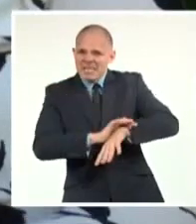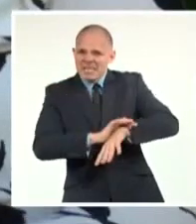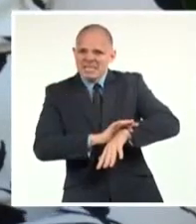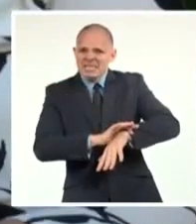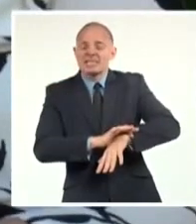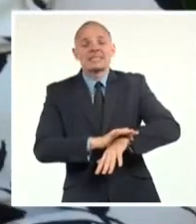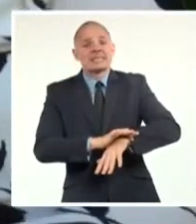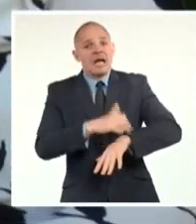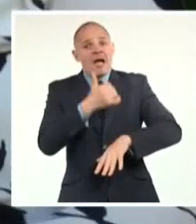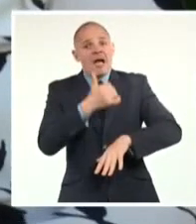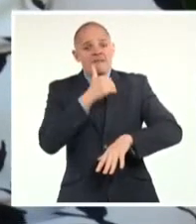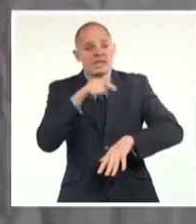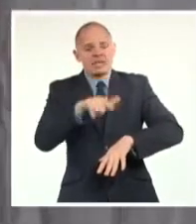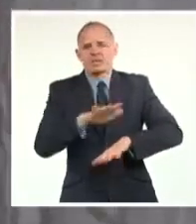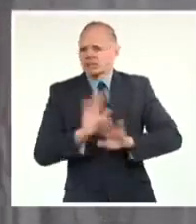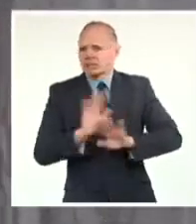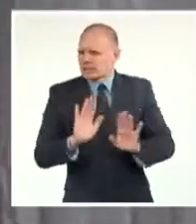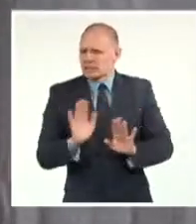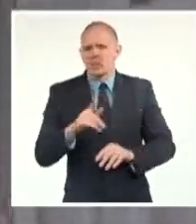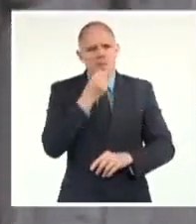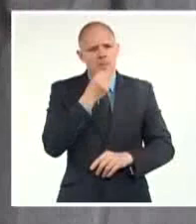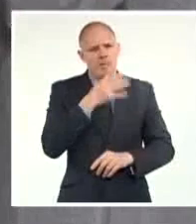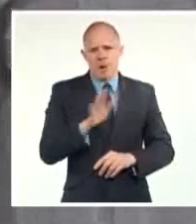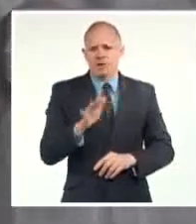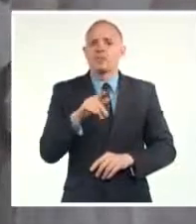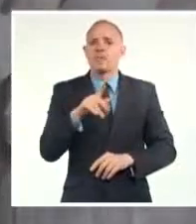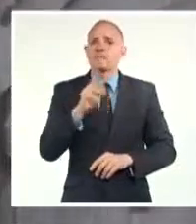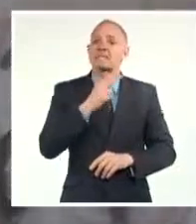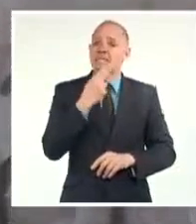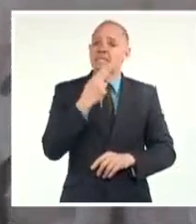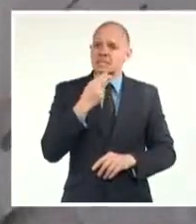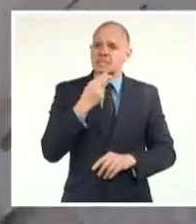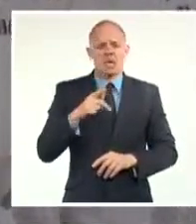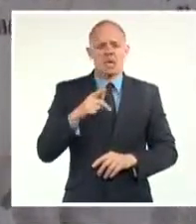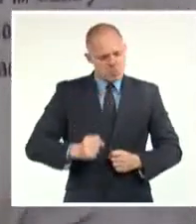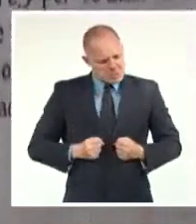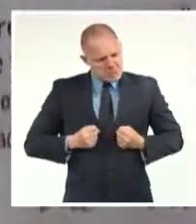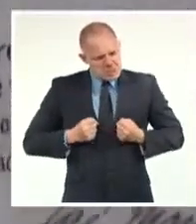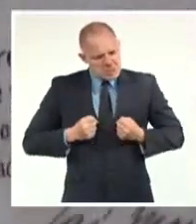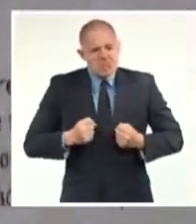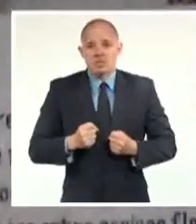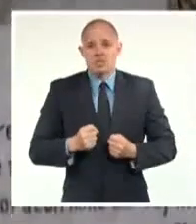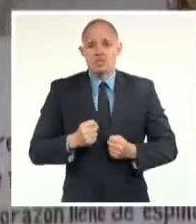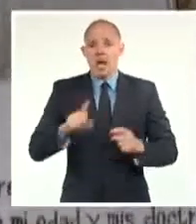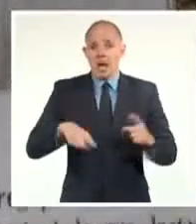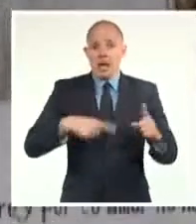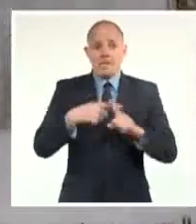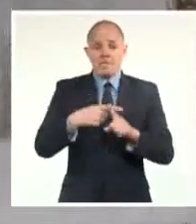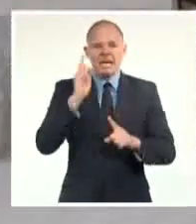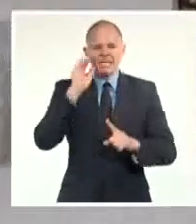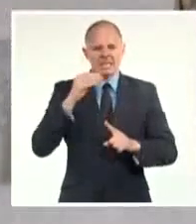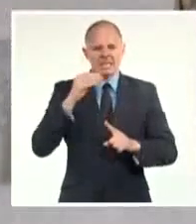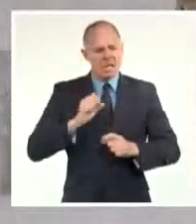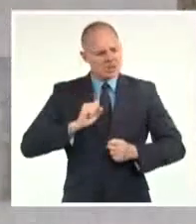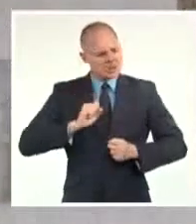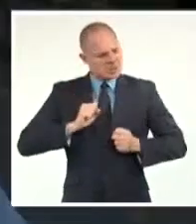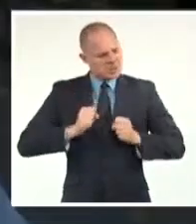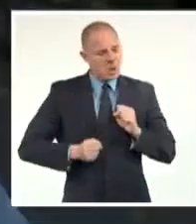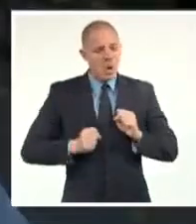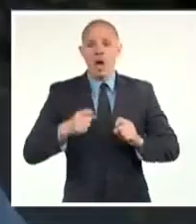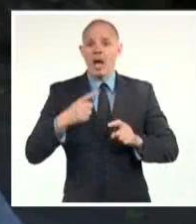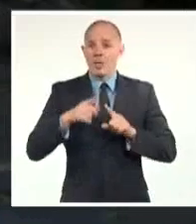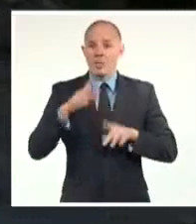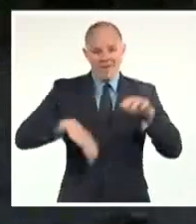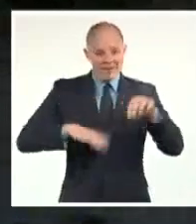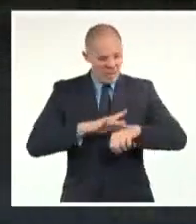de renacimiento y de esperanza. Las jornadas en presidio marcarían para siempre la existencia del cubano universal. Esas horas de